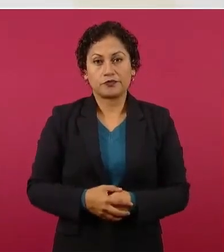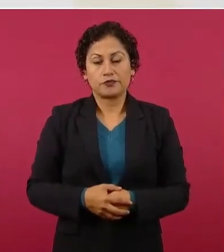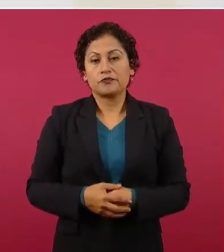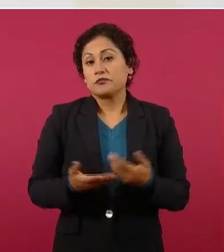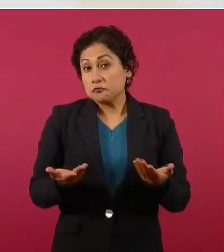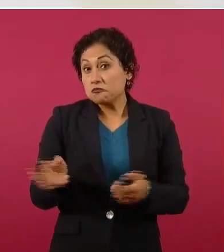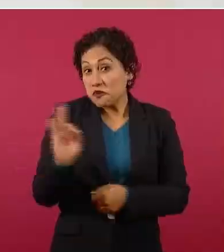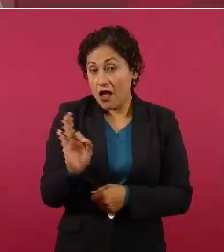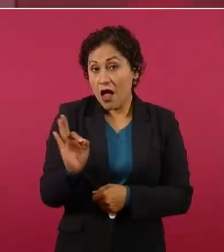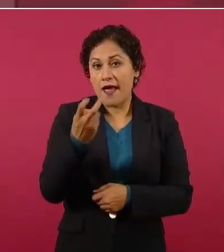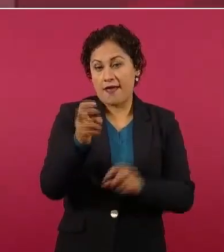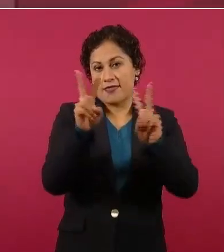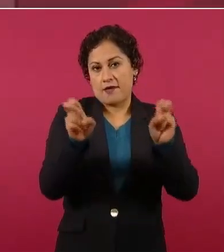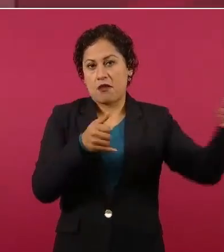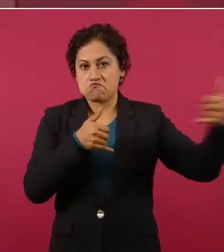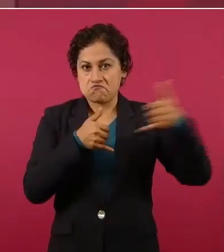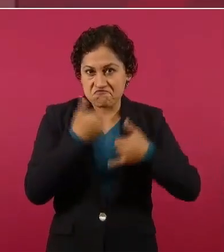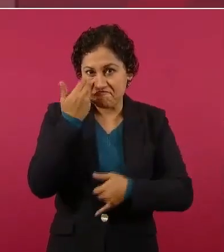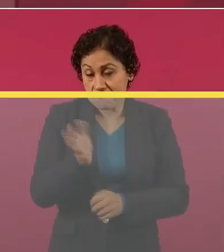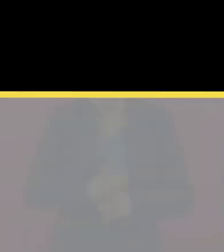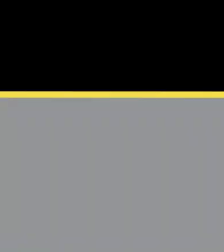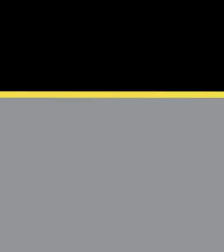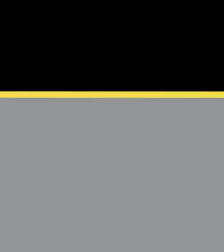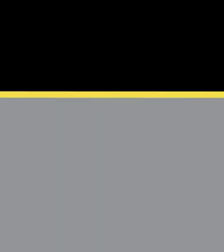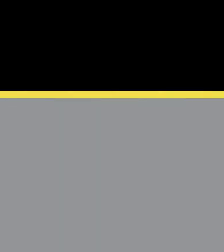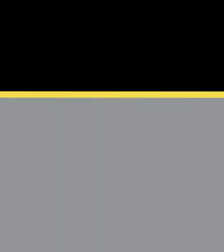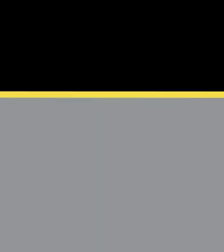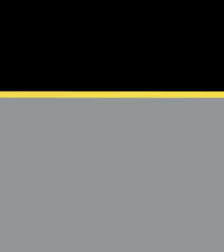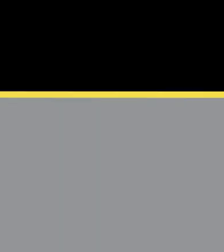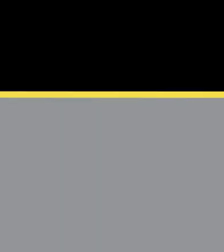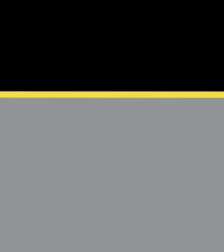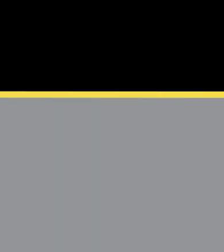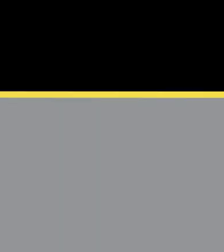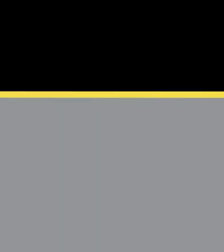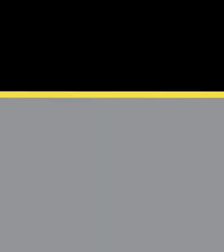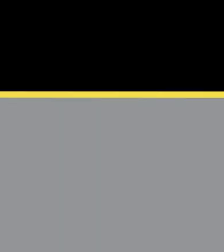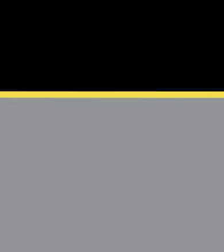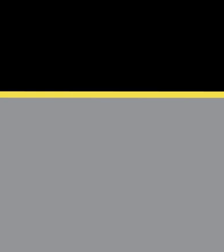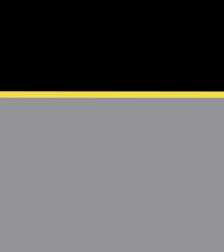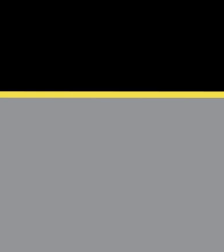puede ser que sea para ese tema. Fíjate que sabe.